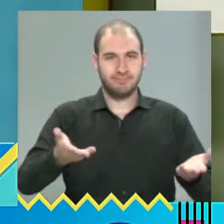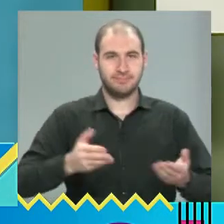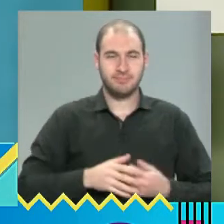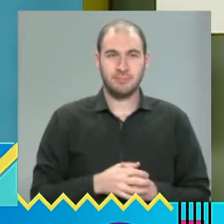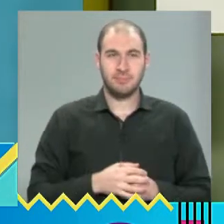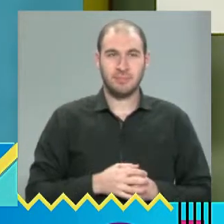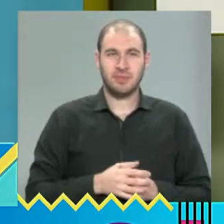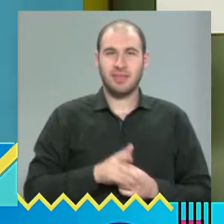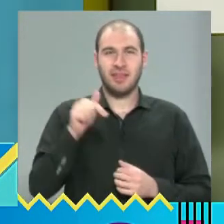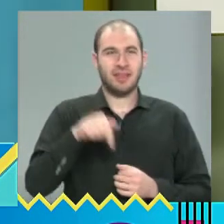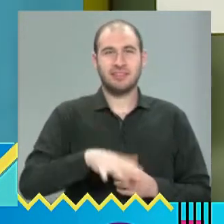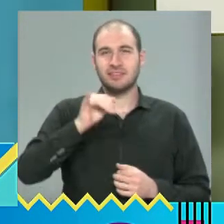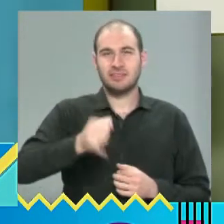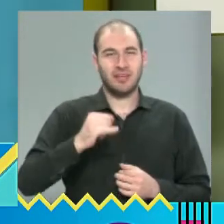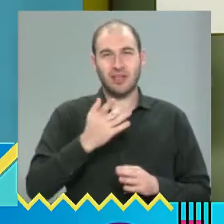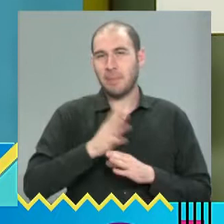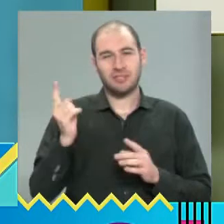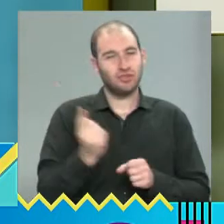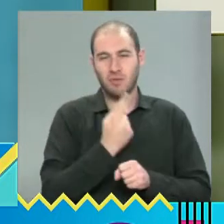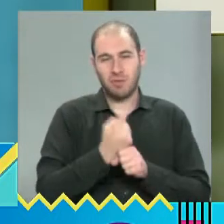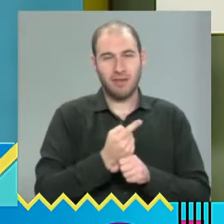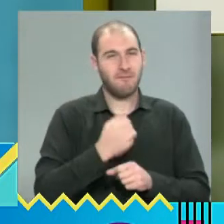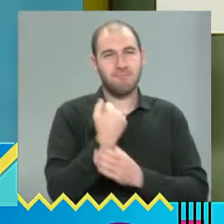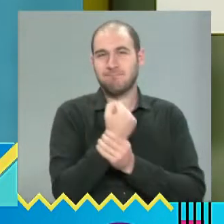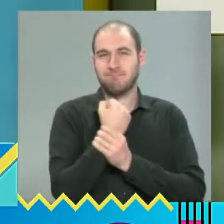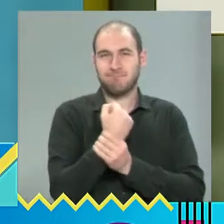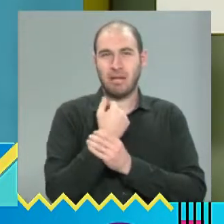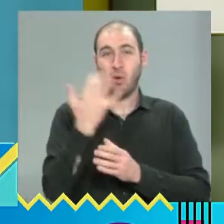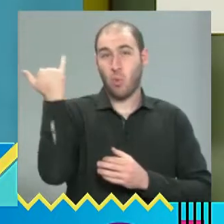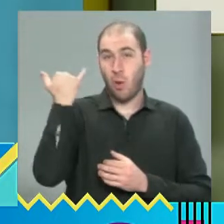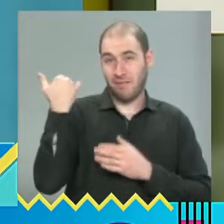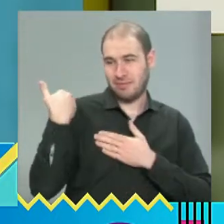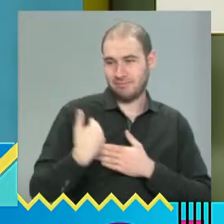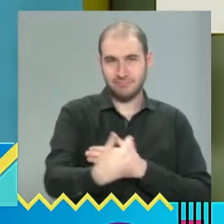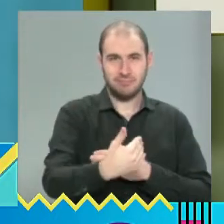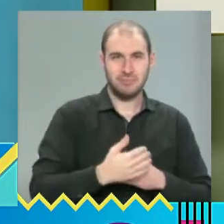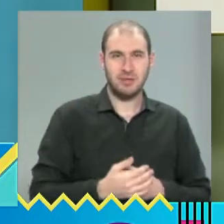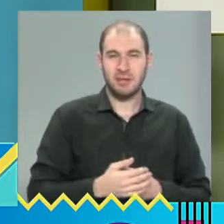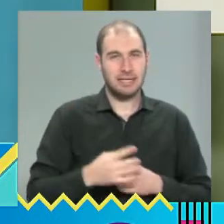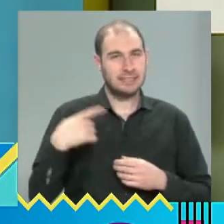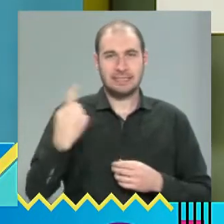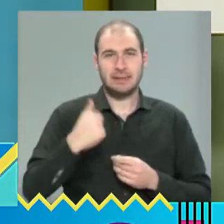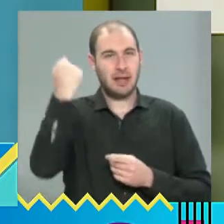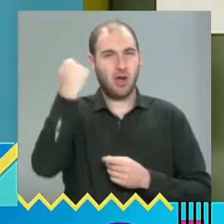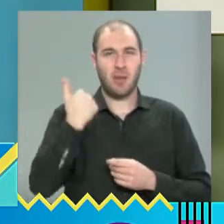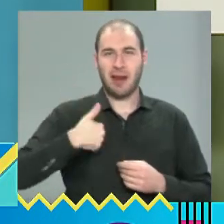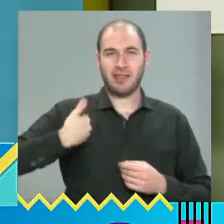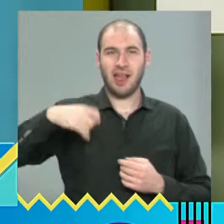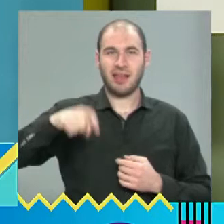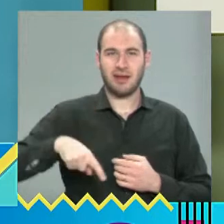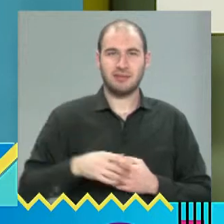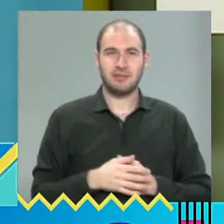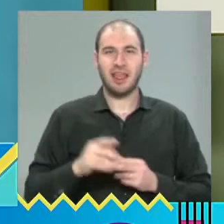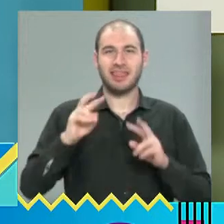Y no podíamos dejarlo afuera, ha sido el protagonista desde el jueves en adelante y siempre en la economía de nuestra